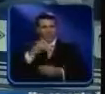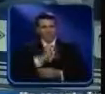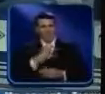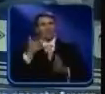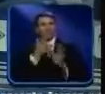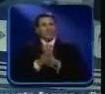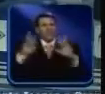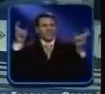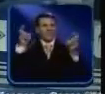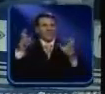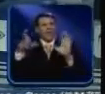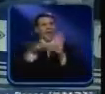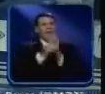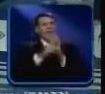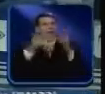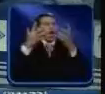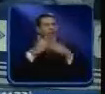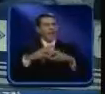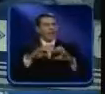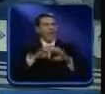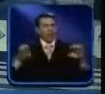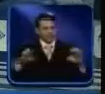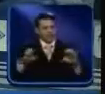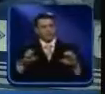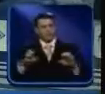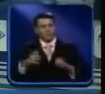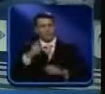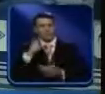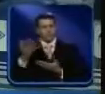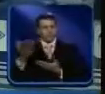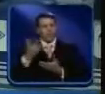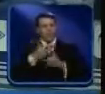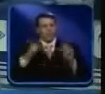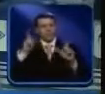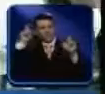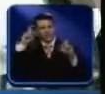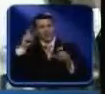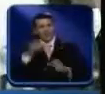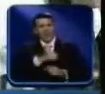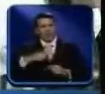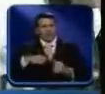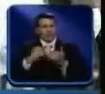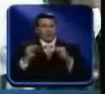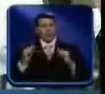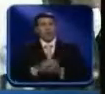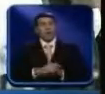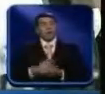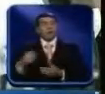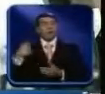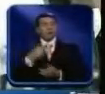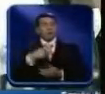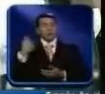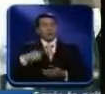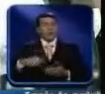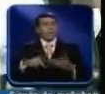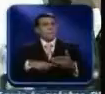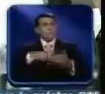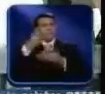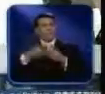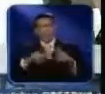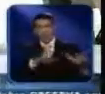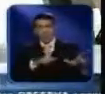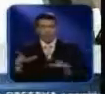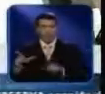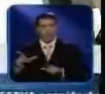de Educación que afectan el derecho a la libre enseñanza y la autonomía. Hemos programado un conversatorio donde